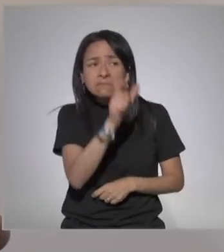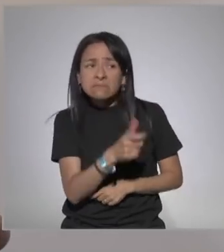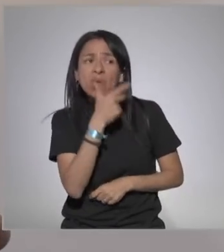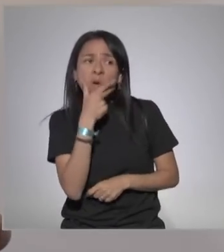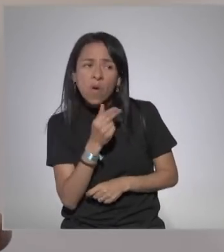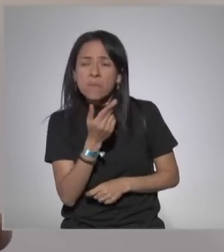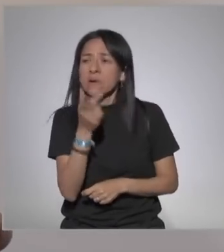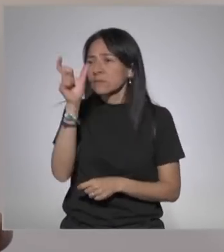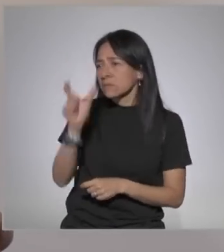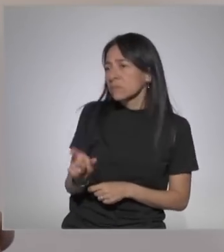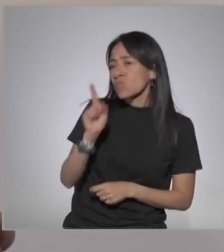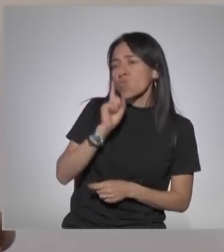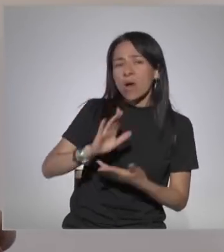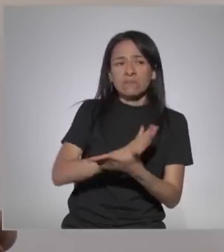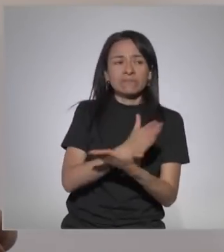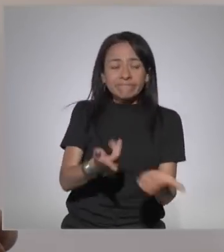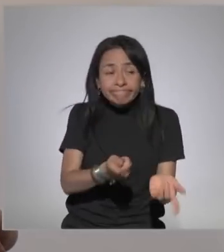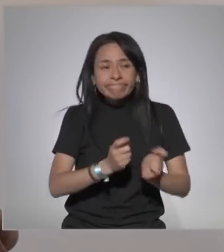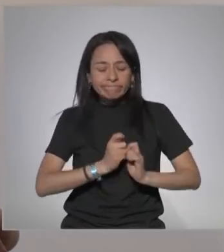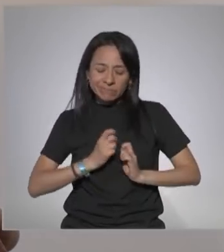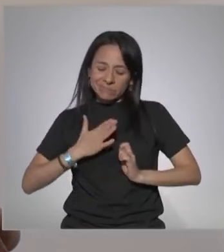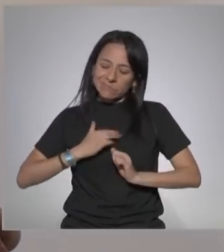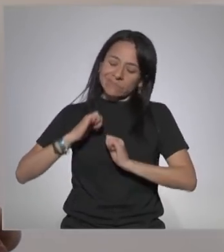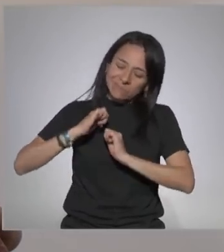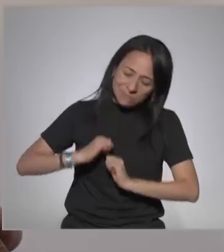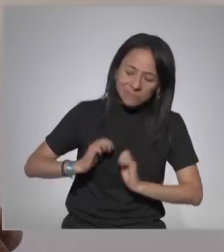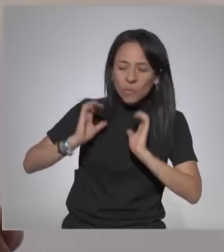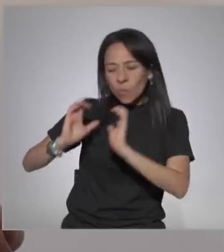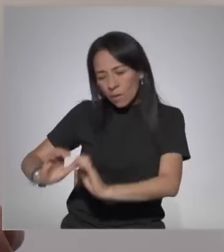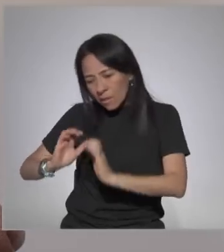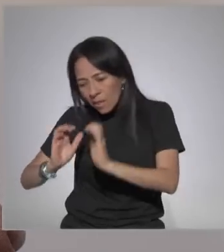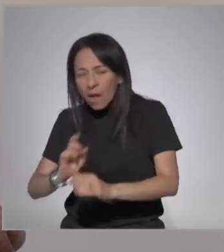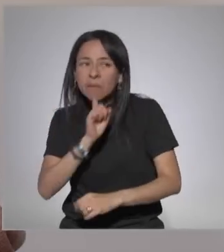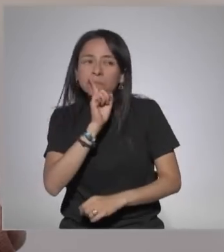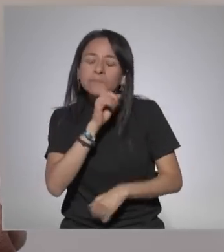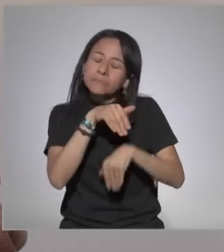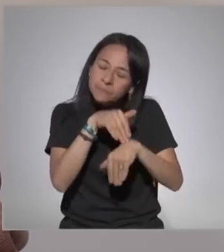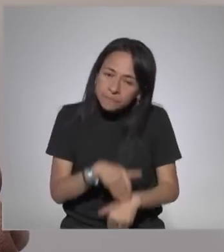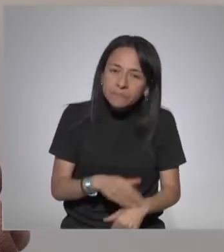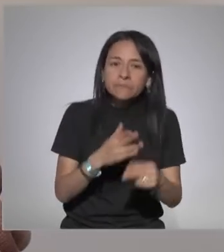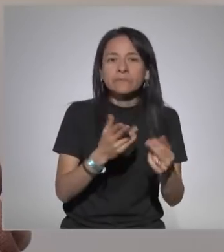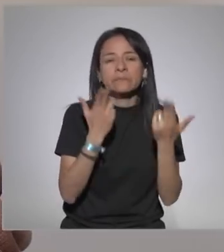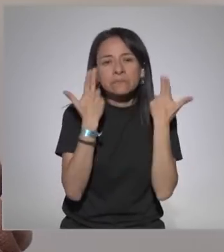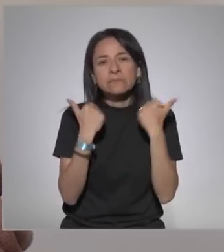les toca el cuidado, el sometimiento, ¿no? El quedarse en casa,